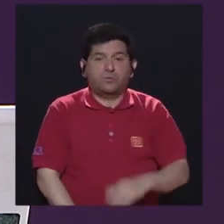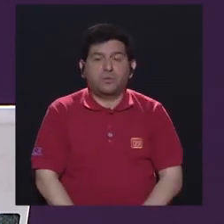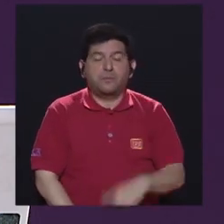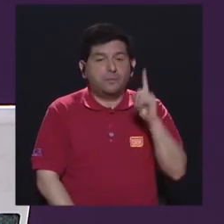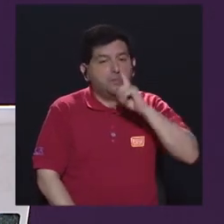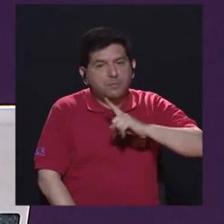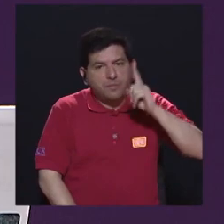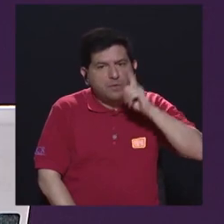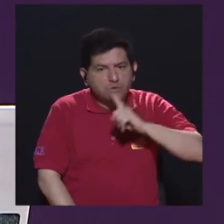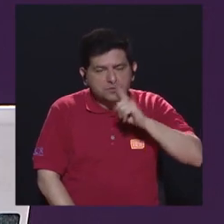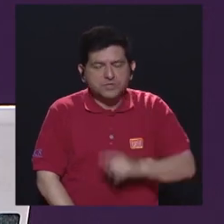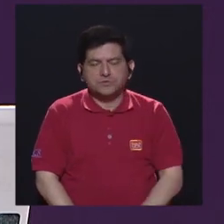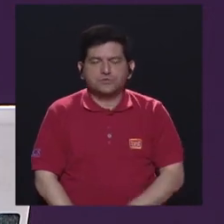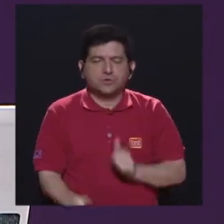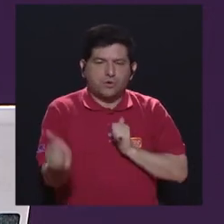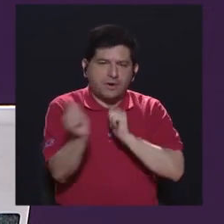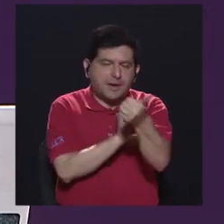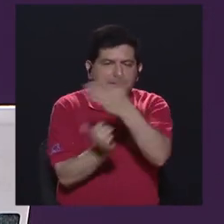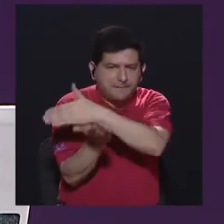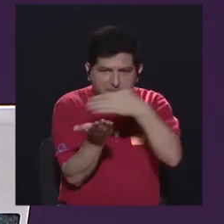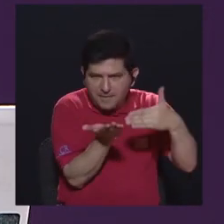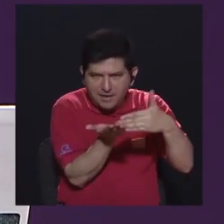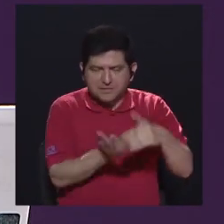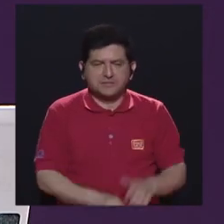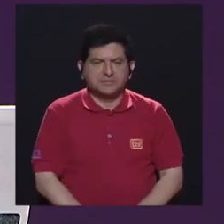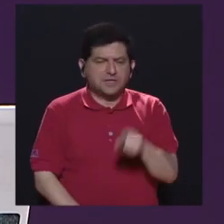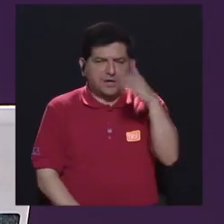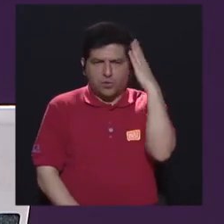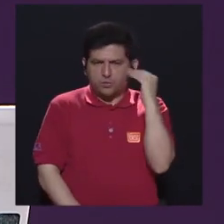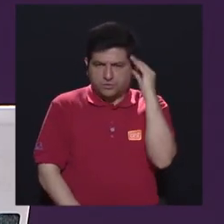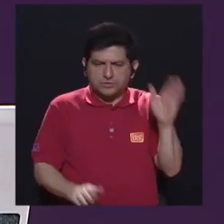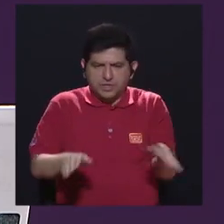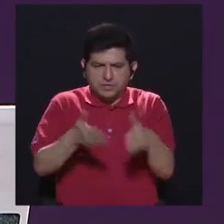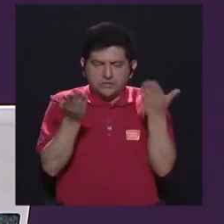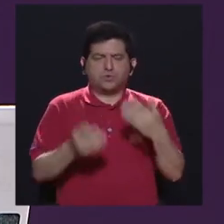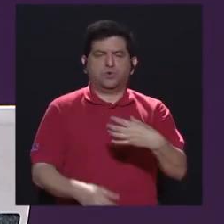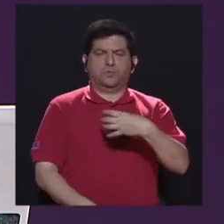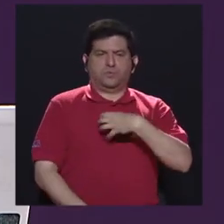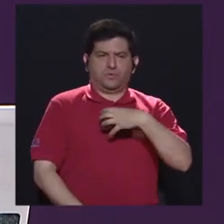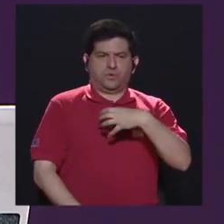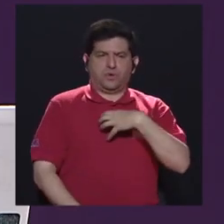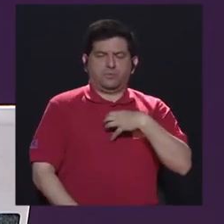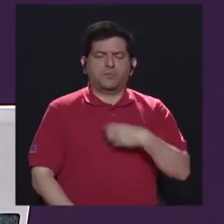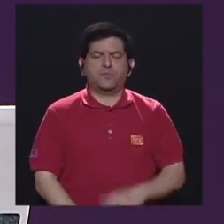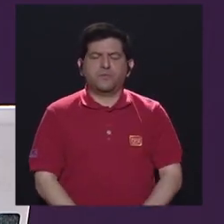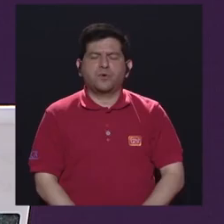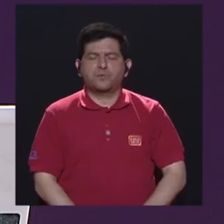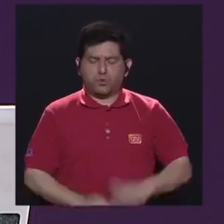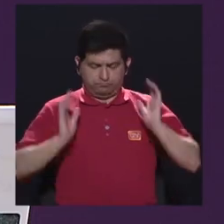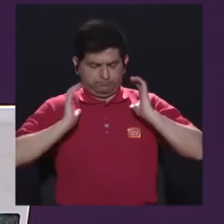la prostitución transfronteriza. Entonces, ¿cómo lo viven ustedes desde su propio cuerpo?